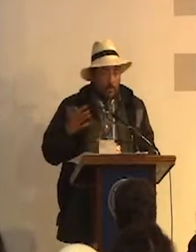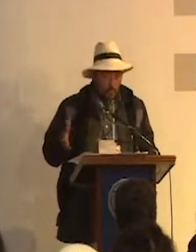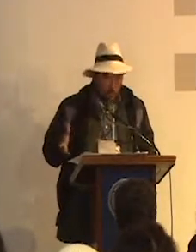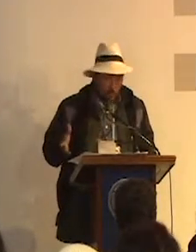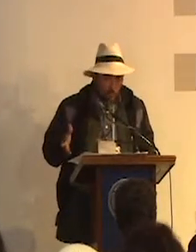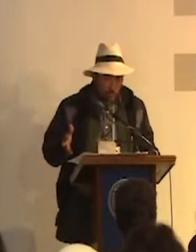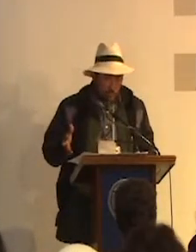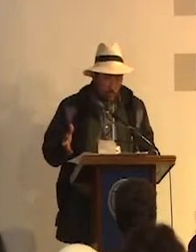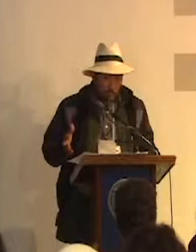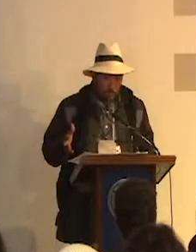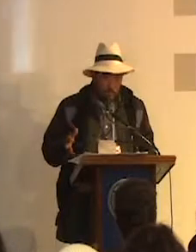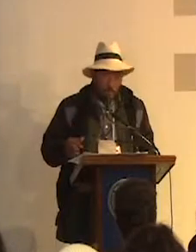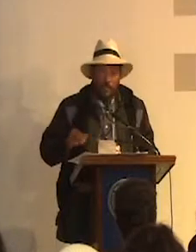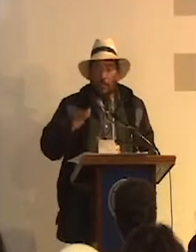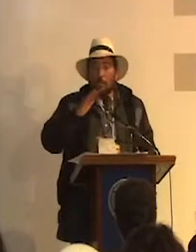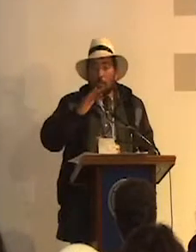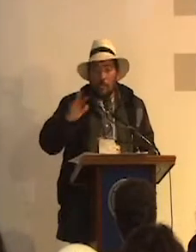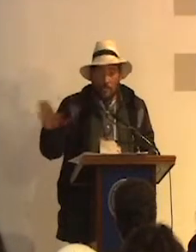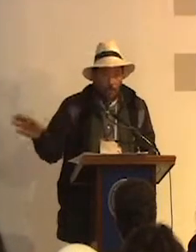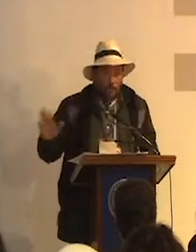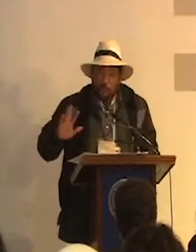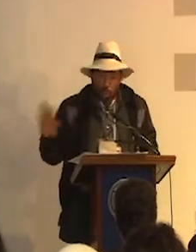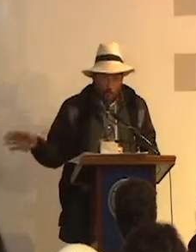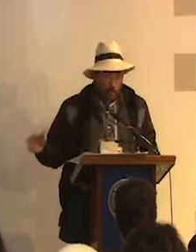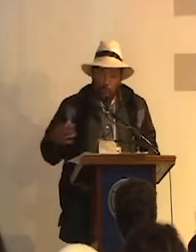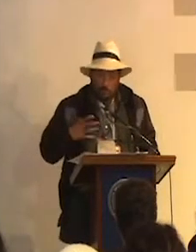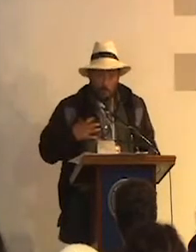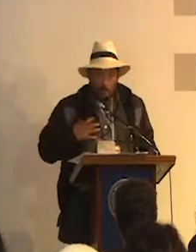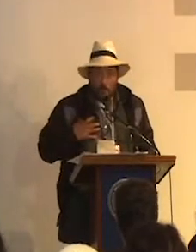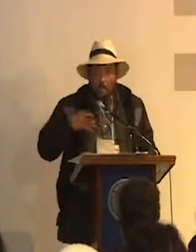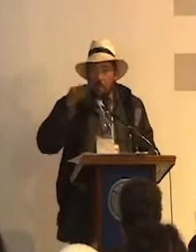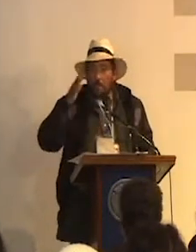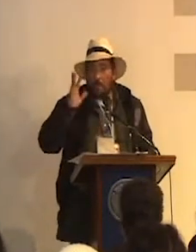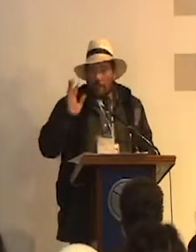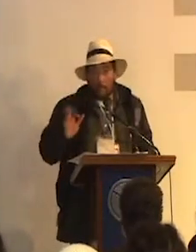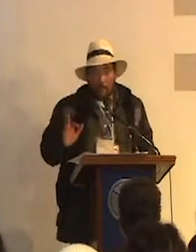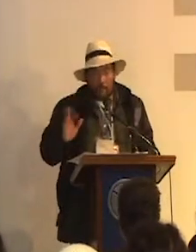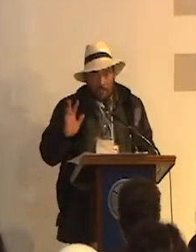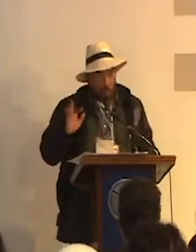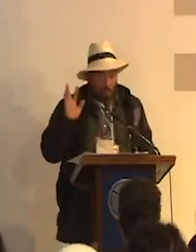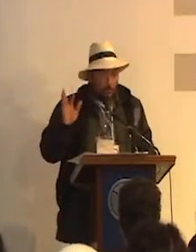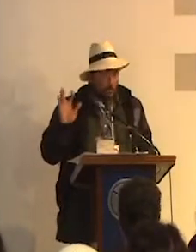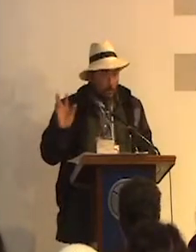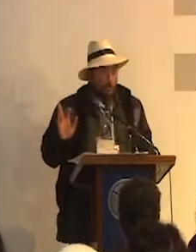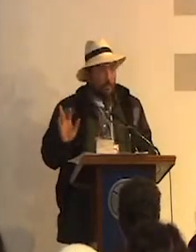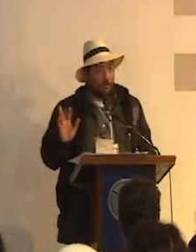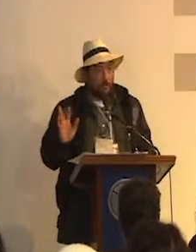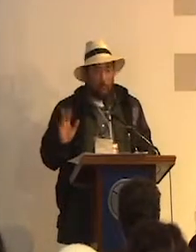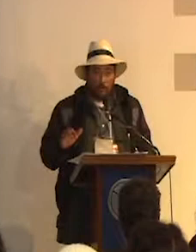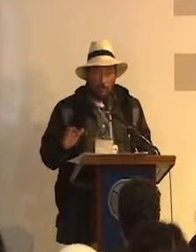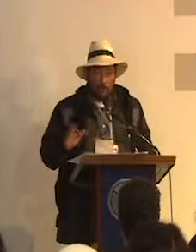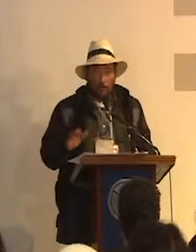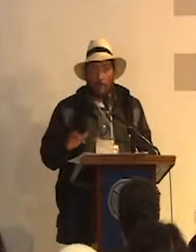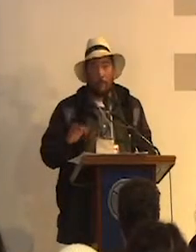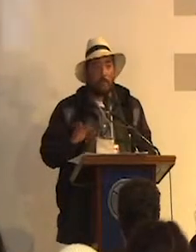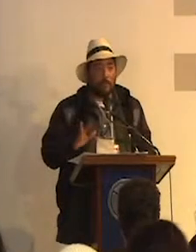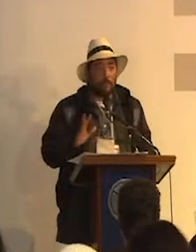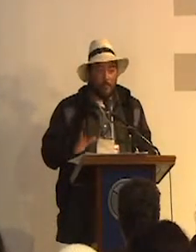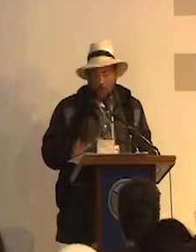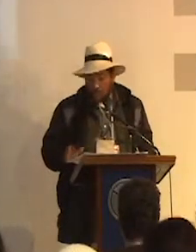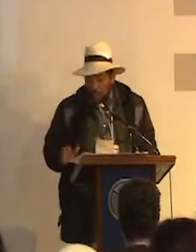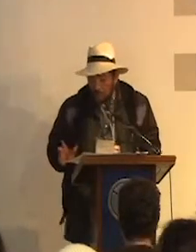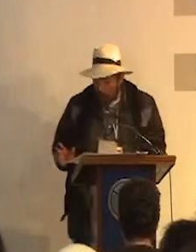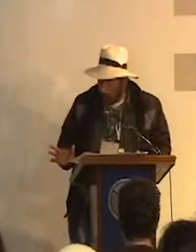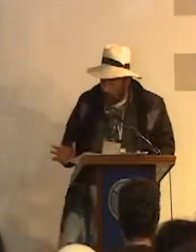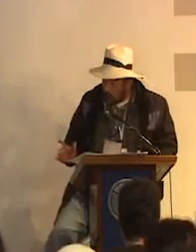para nosotros en el mundo fue Jesucristo. Que le hicieron lo que quisieron y no dijo nada, yo no. A mí ustedes me pegan una cachetada a un hombre, porque yo a una mujer no la voy a...